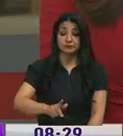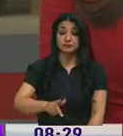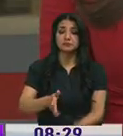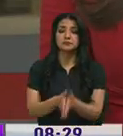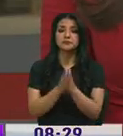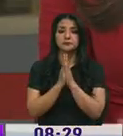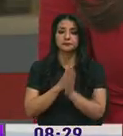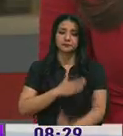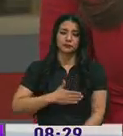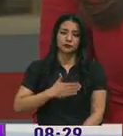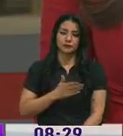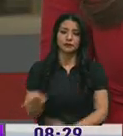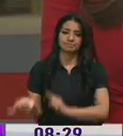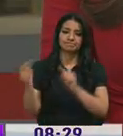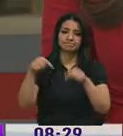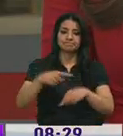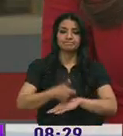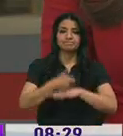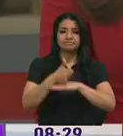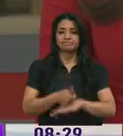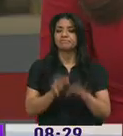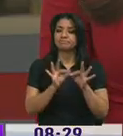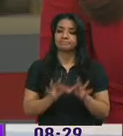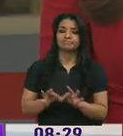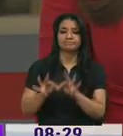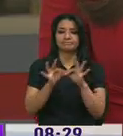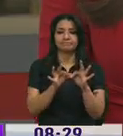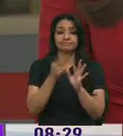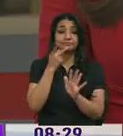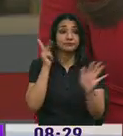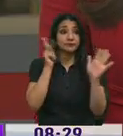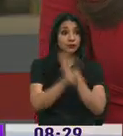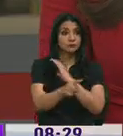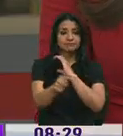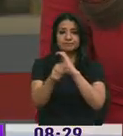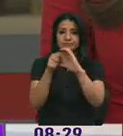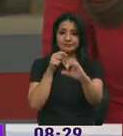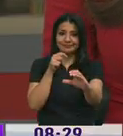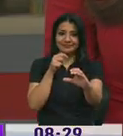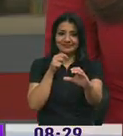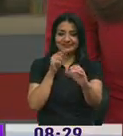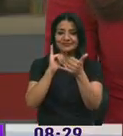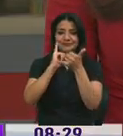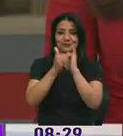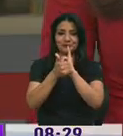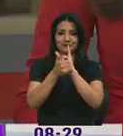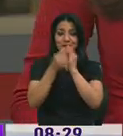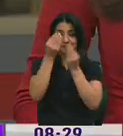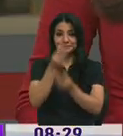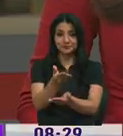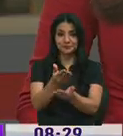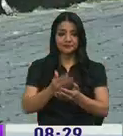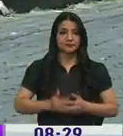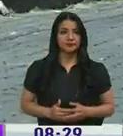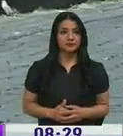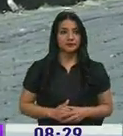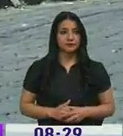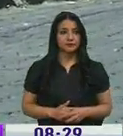piden la oportuna intervención de las autoridades está denuncia nos llegó a través de nuestras redes sociales veamos